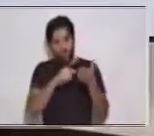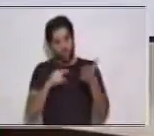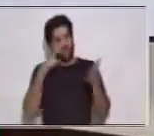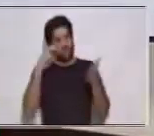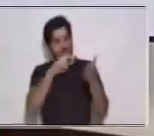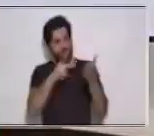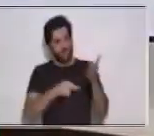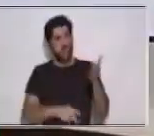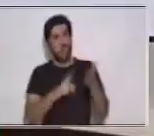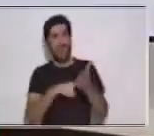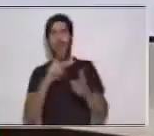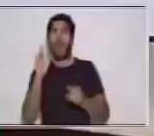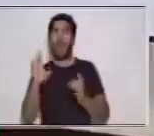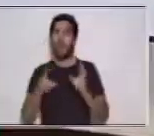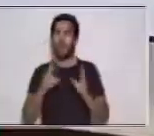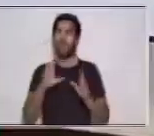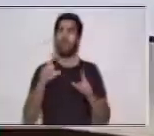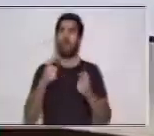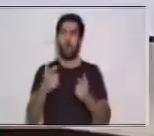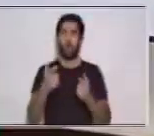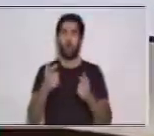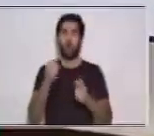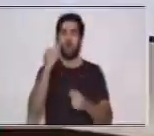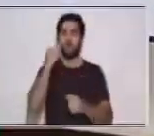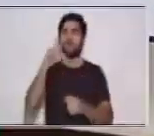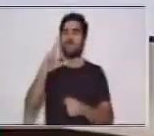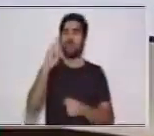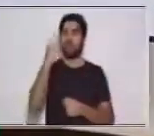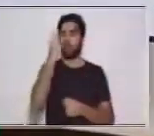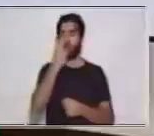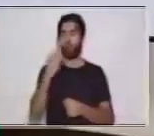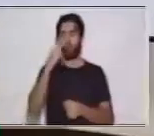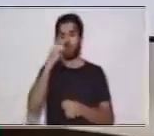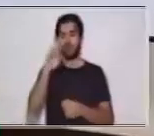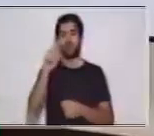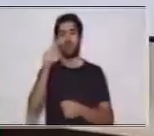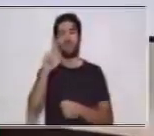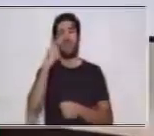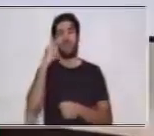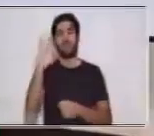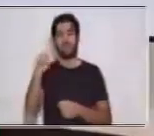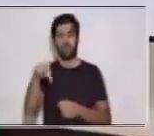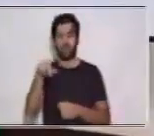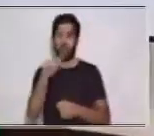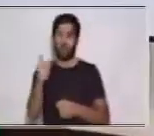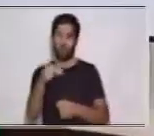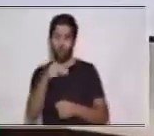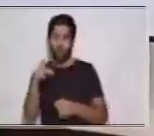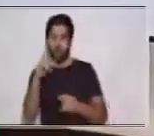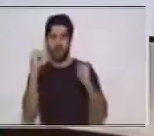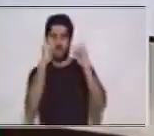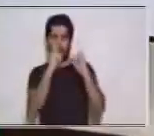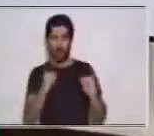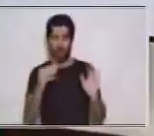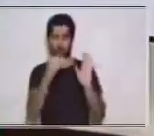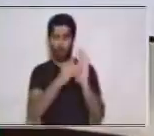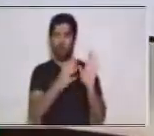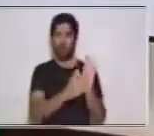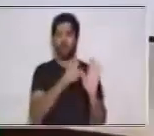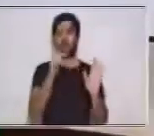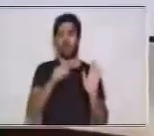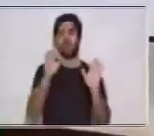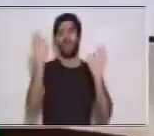de ilustración, también es el mismo nombre, es otro nombre que se les da, y estos conectores permiten desarrollar de modo